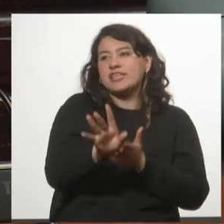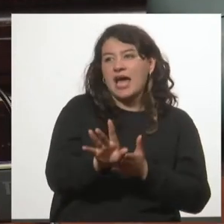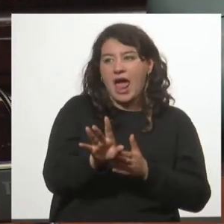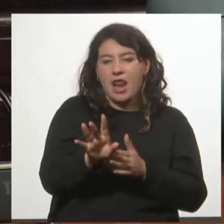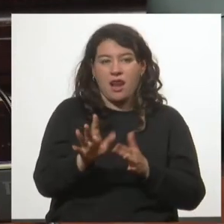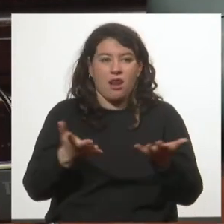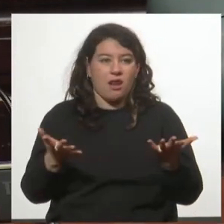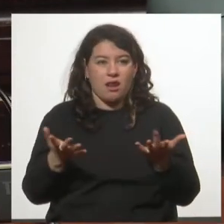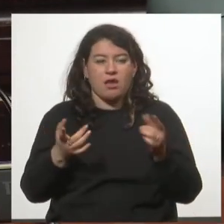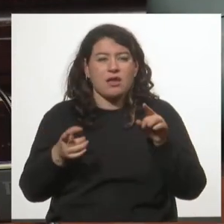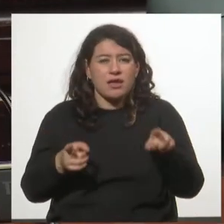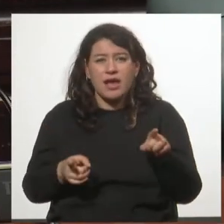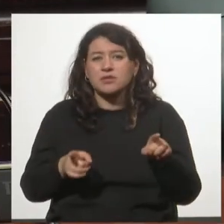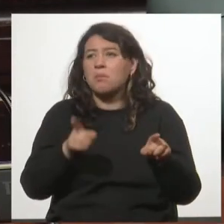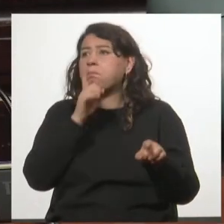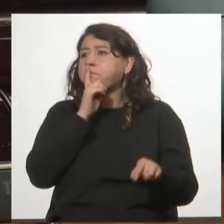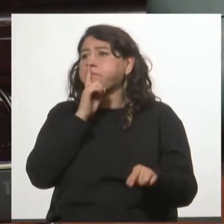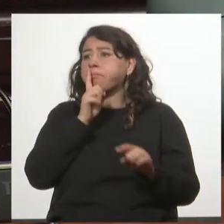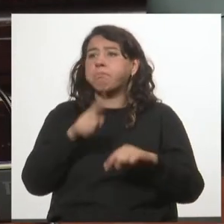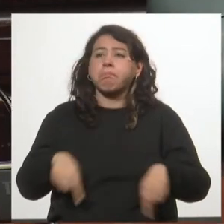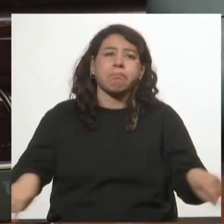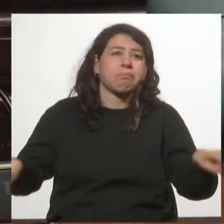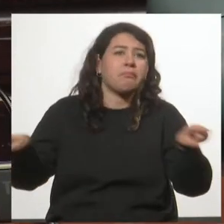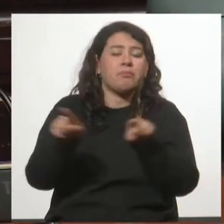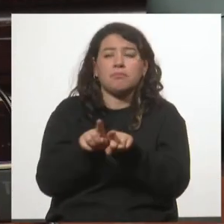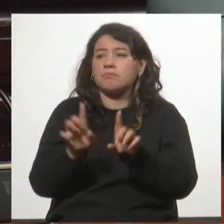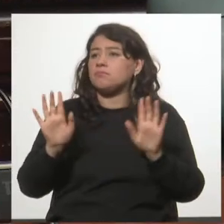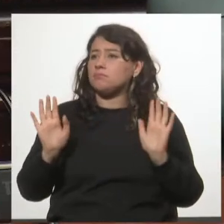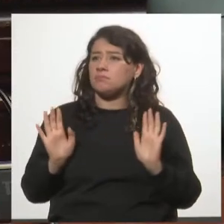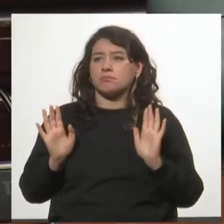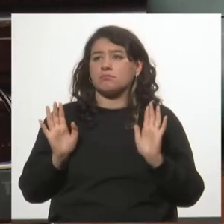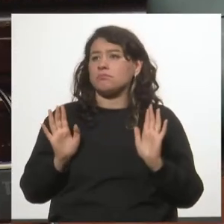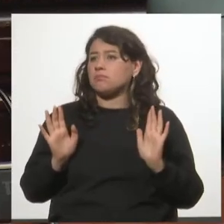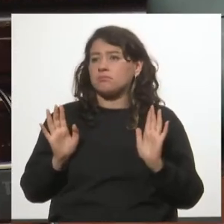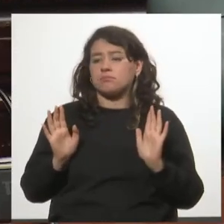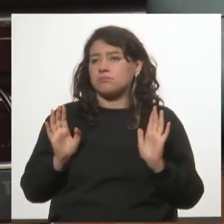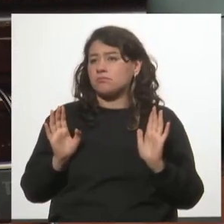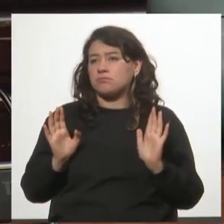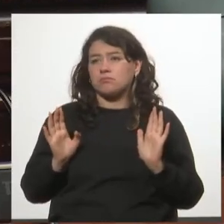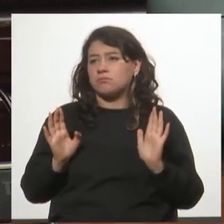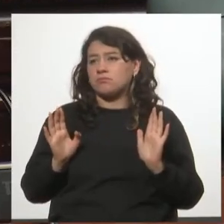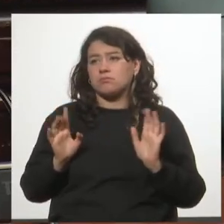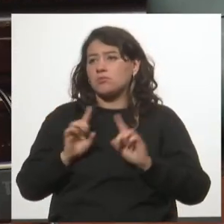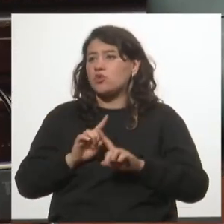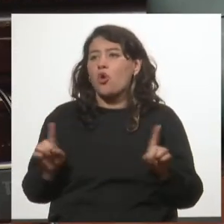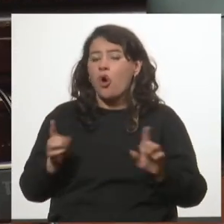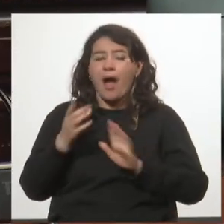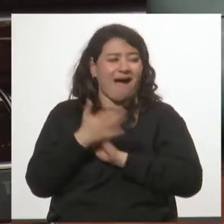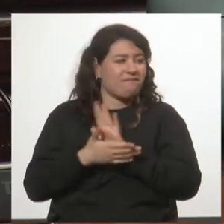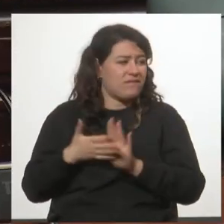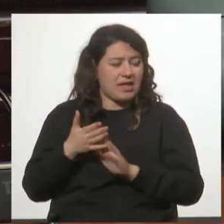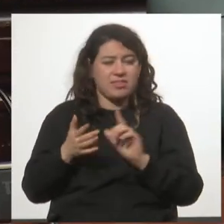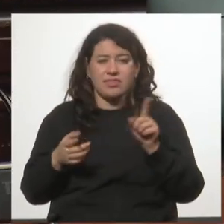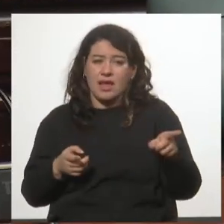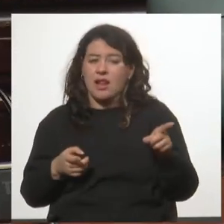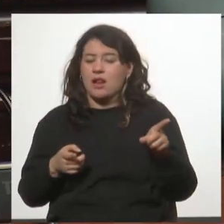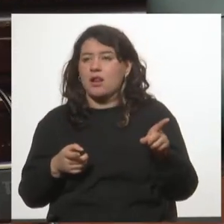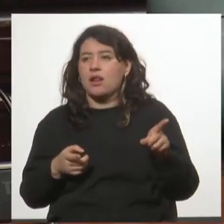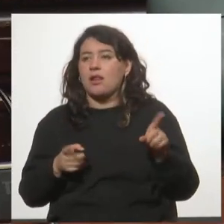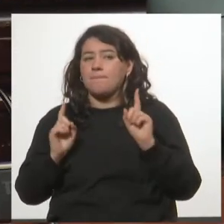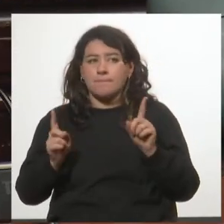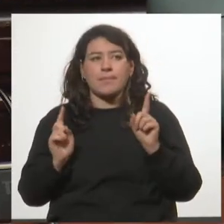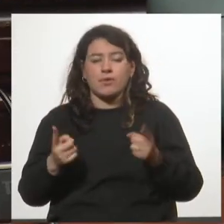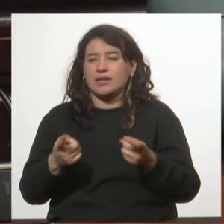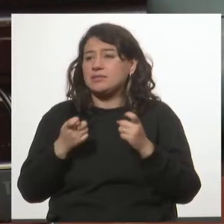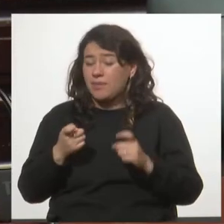quede silenciado o al menos no se haya hablado de él todo lo que hay